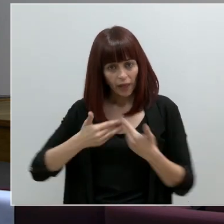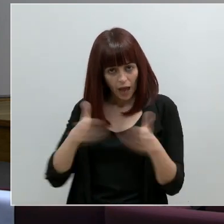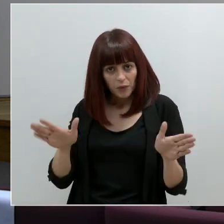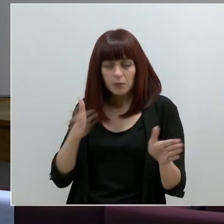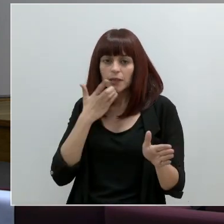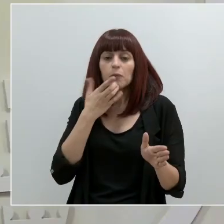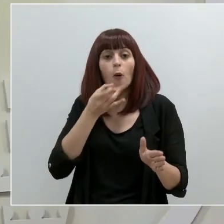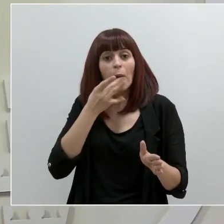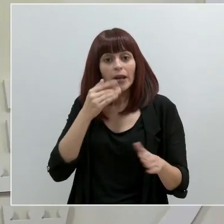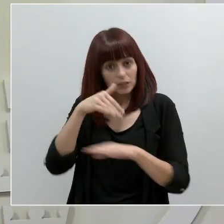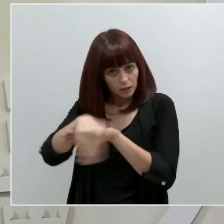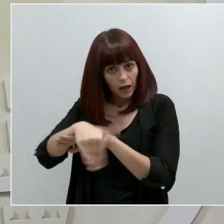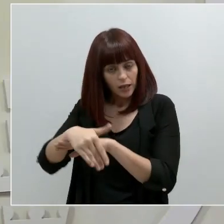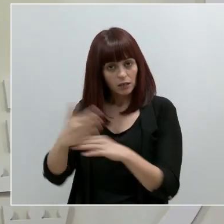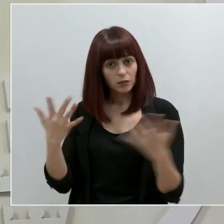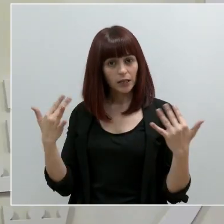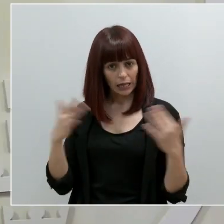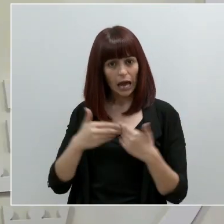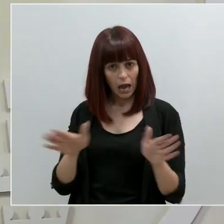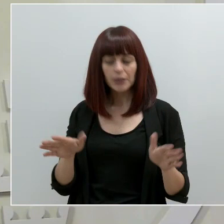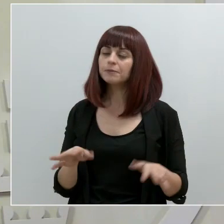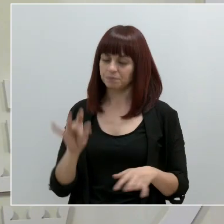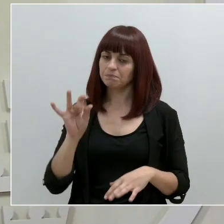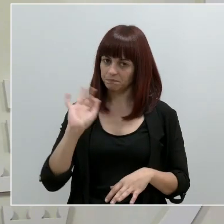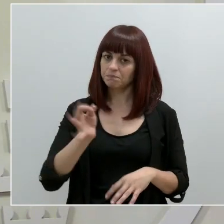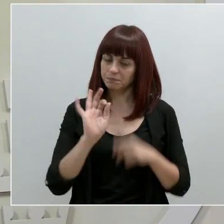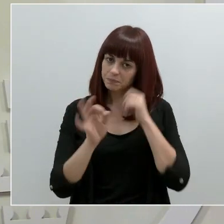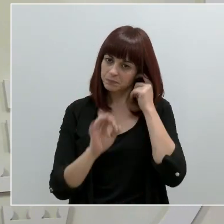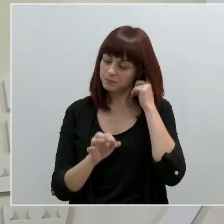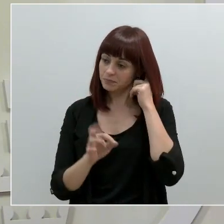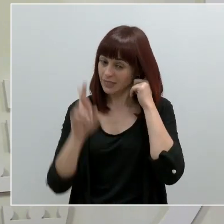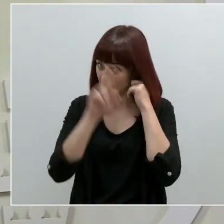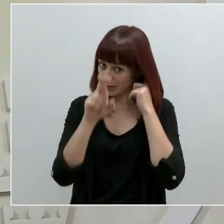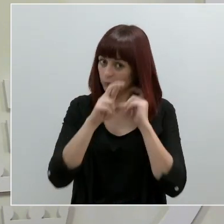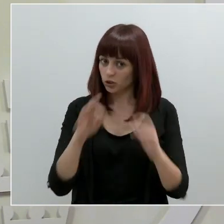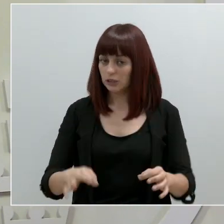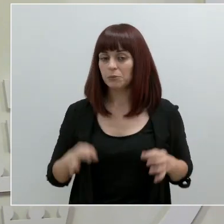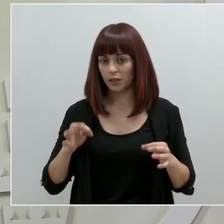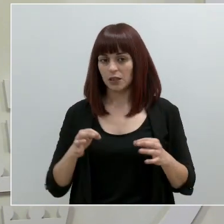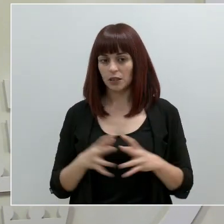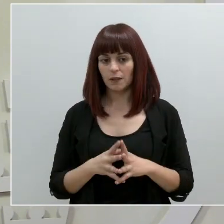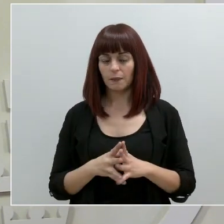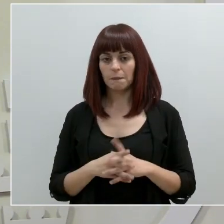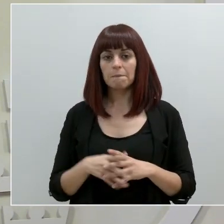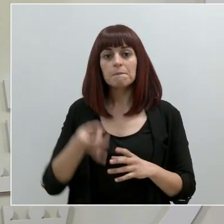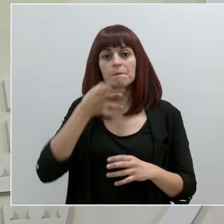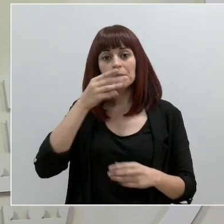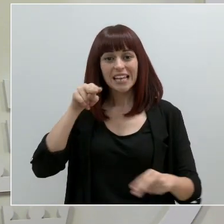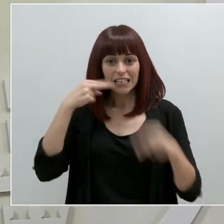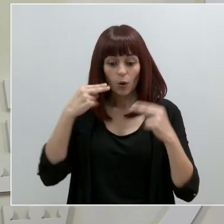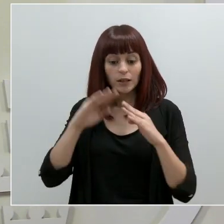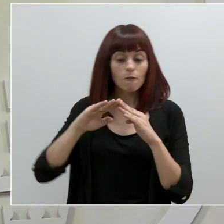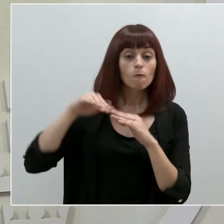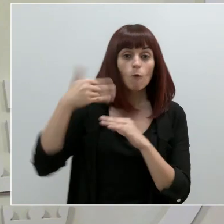exterior. Efectivamente, podrán abrir hostelería en el exterior y, como recalcamos siempre, hostelería en el exterior